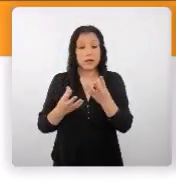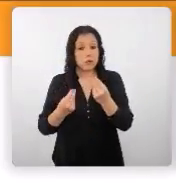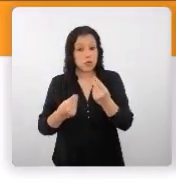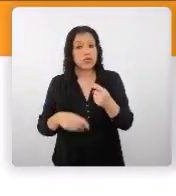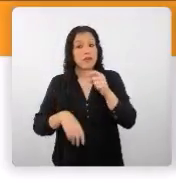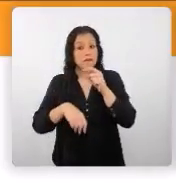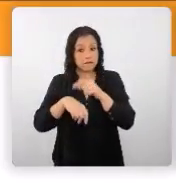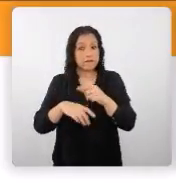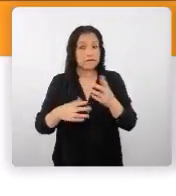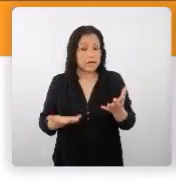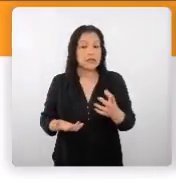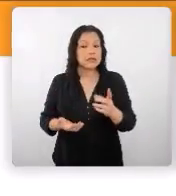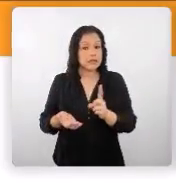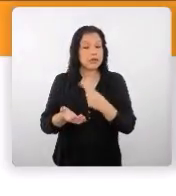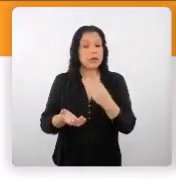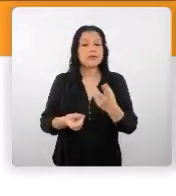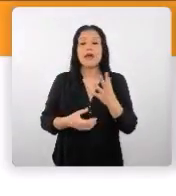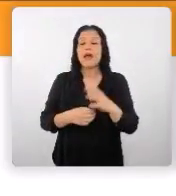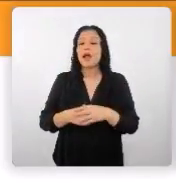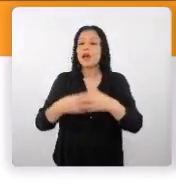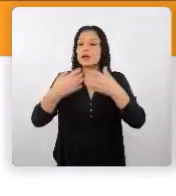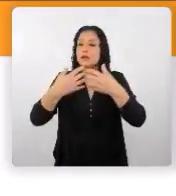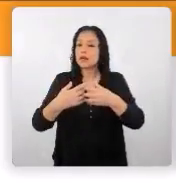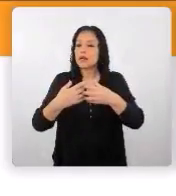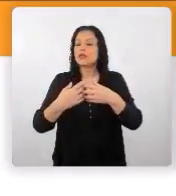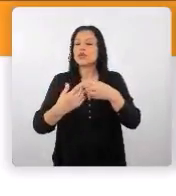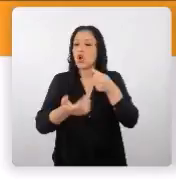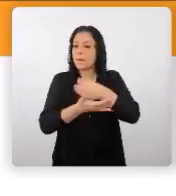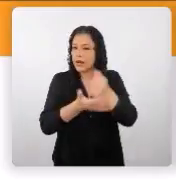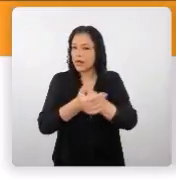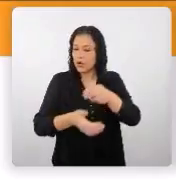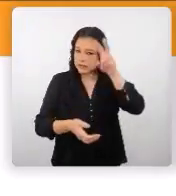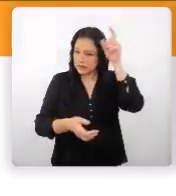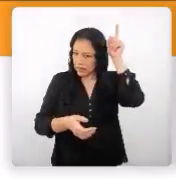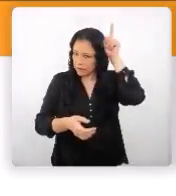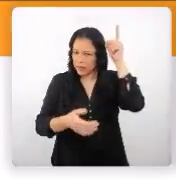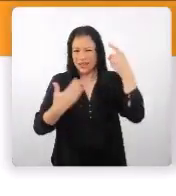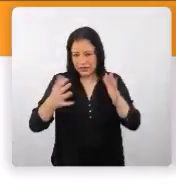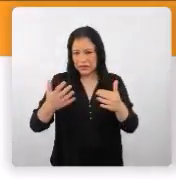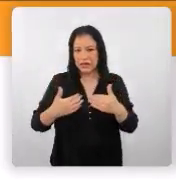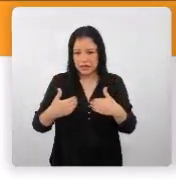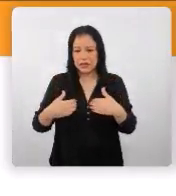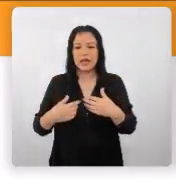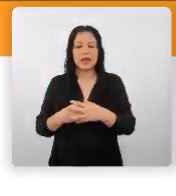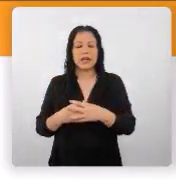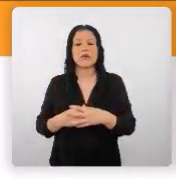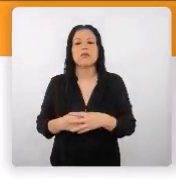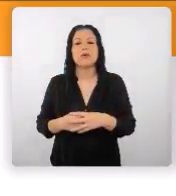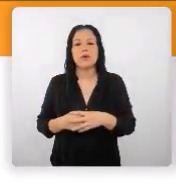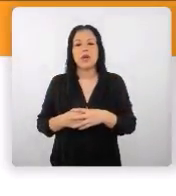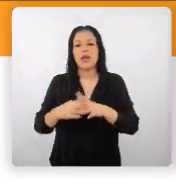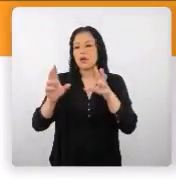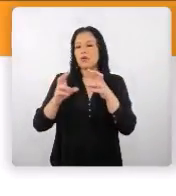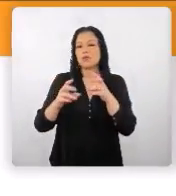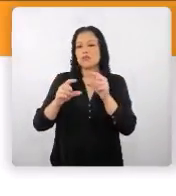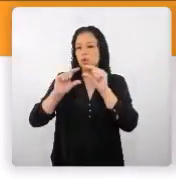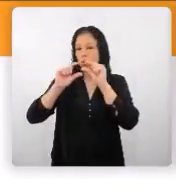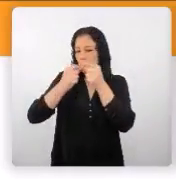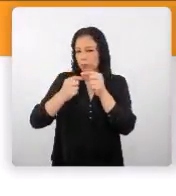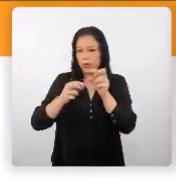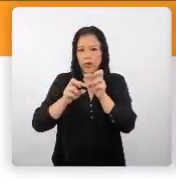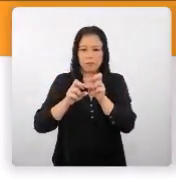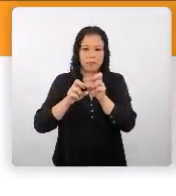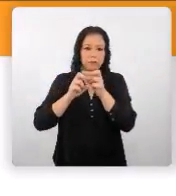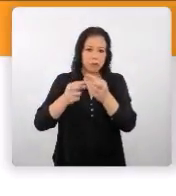casos los operadores alemanes ya cuentan con un portafolio de productos de Perú